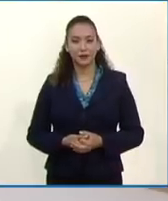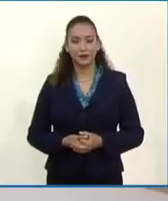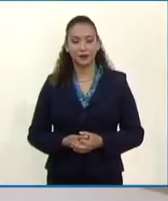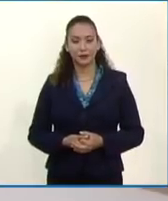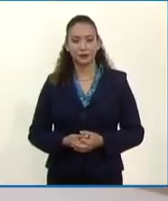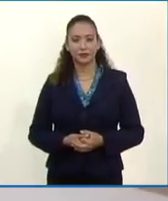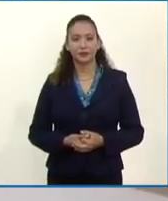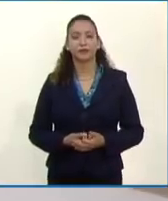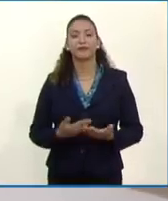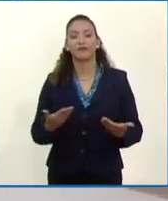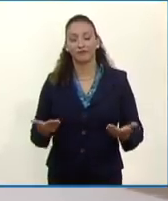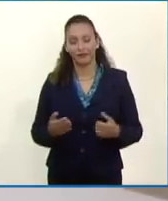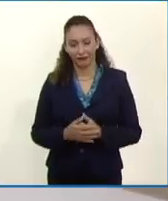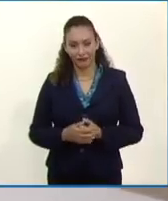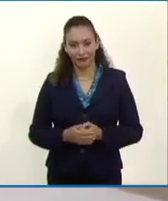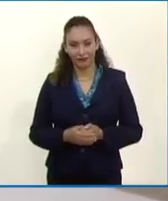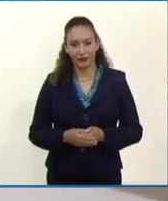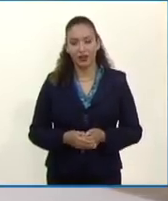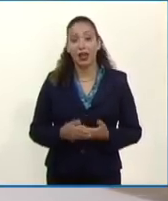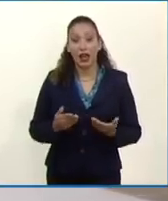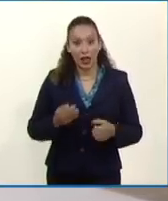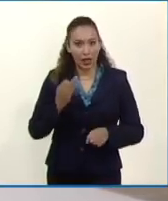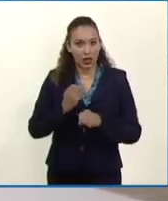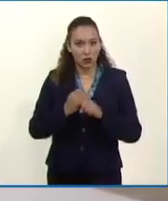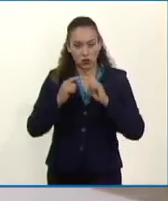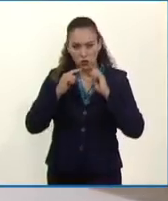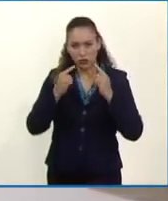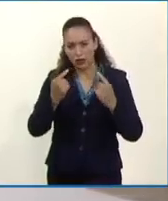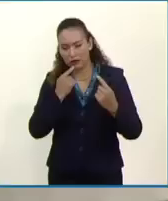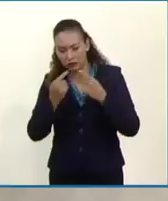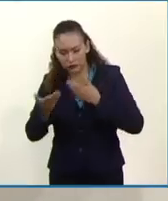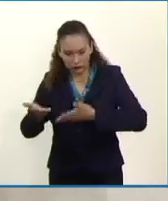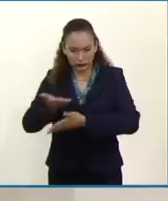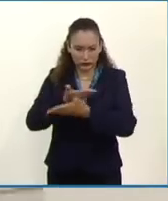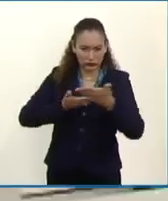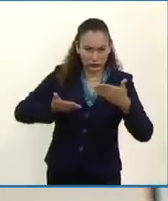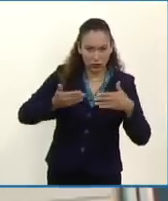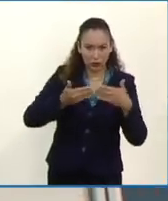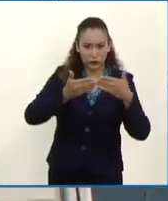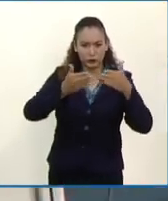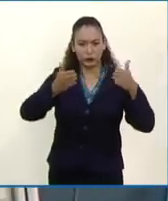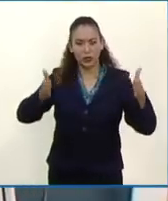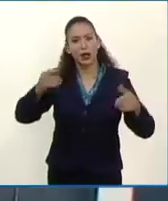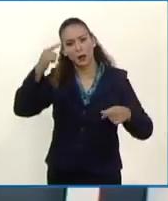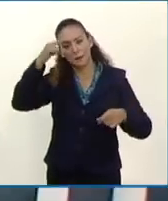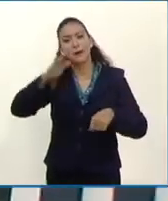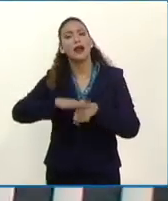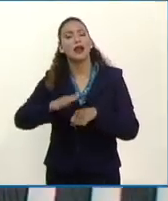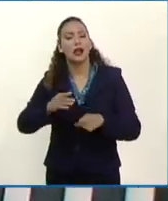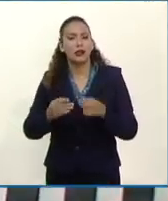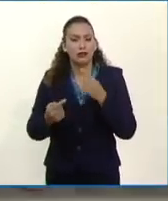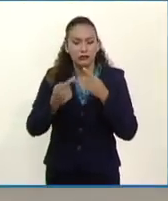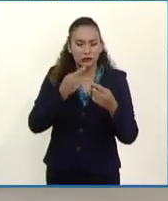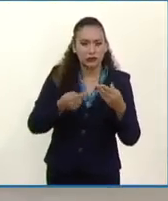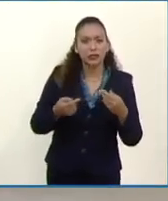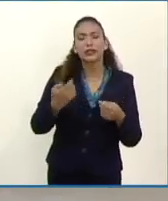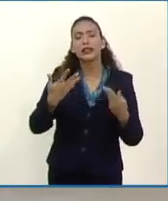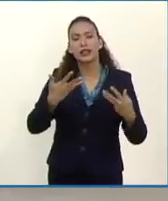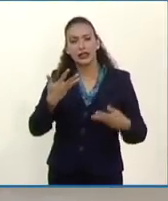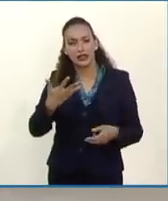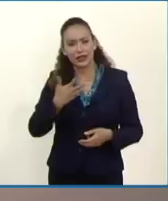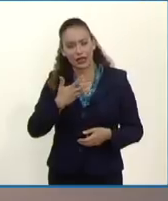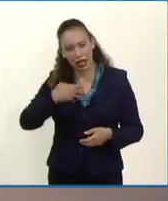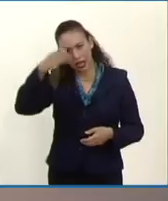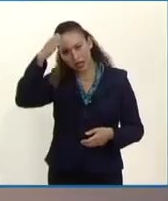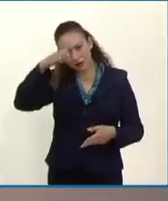Y con el fin de ampliar la esfera de discusión sobre la reforma judicial y ofrecer argumentos sustentados en estudios y experiencias de las